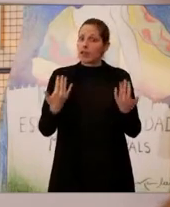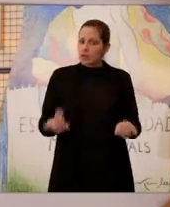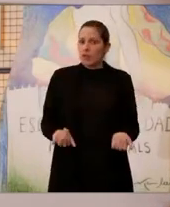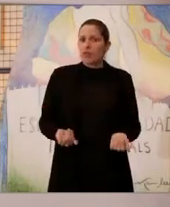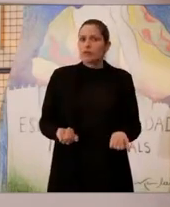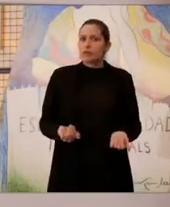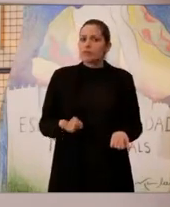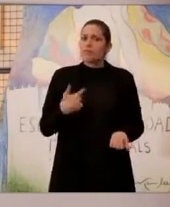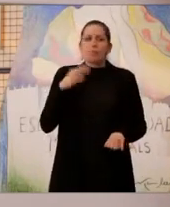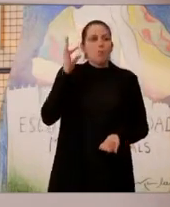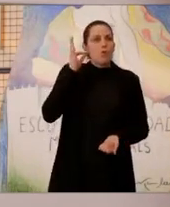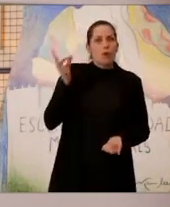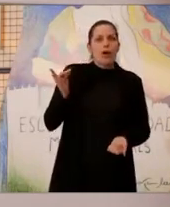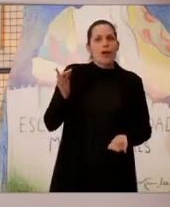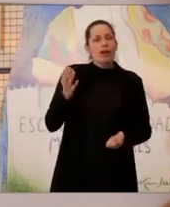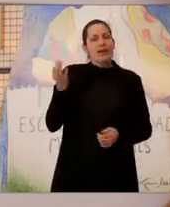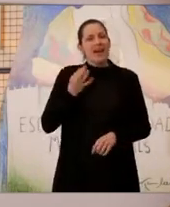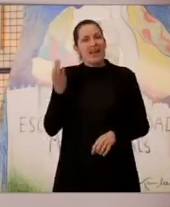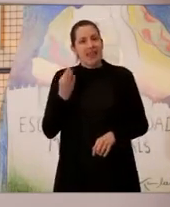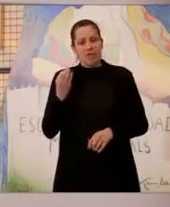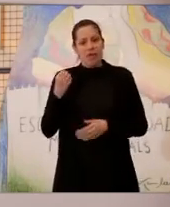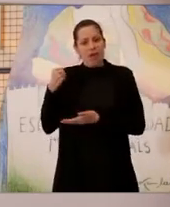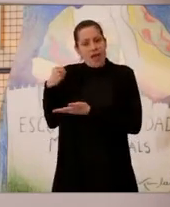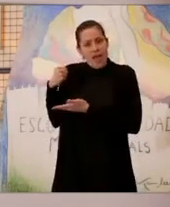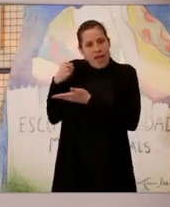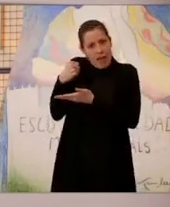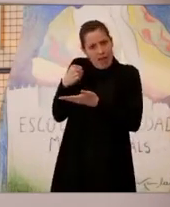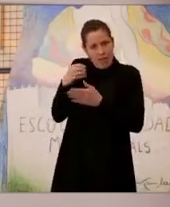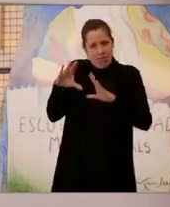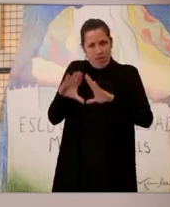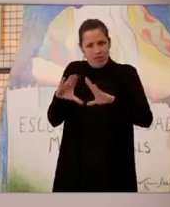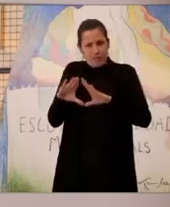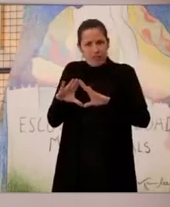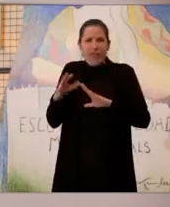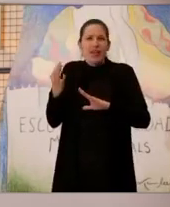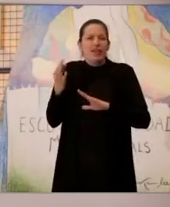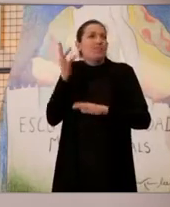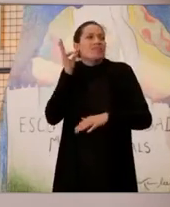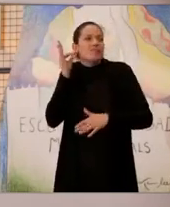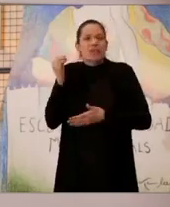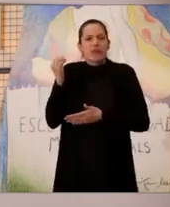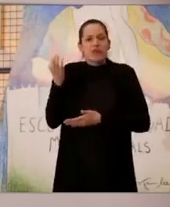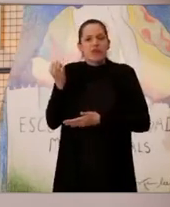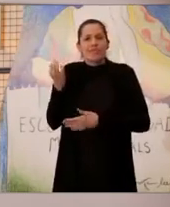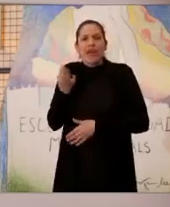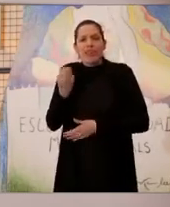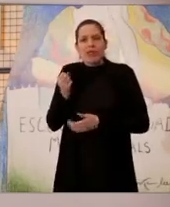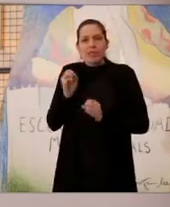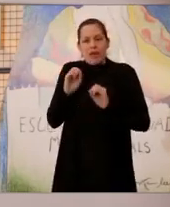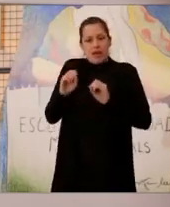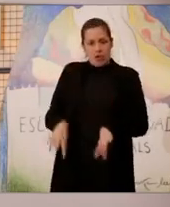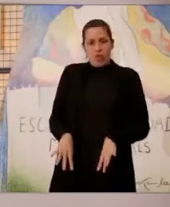de todo el legado femenino porque había sido nuestra prisión con lo cual había que deshacerse de él